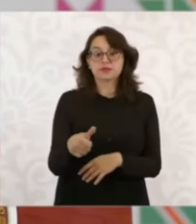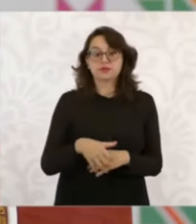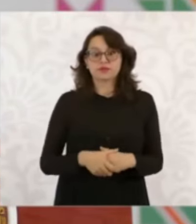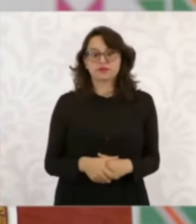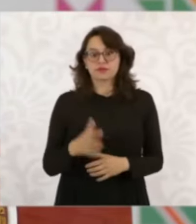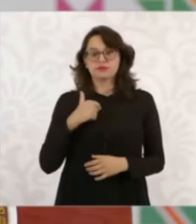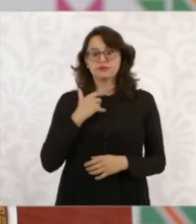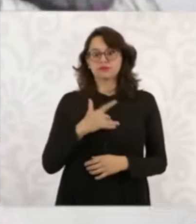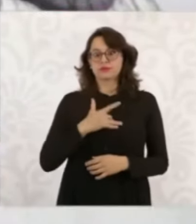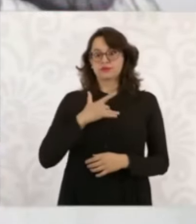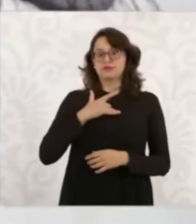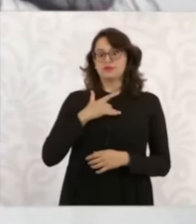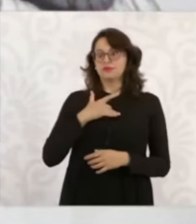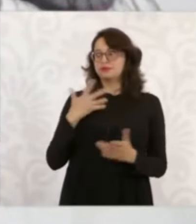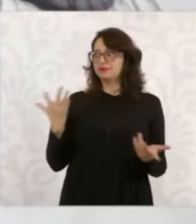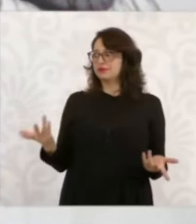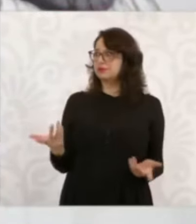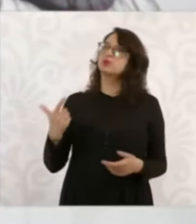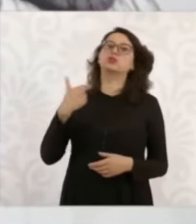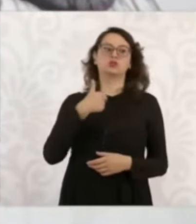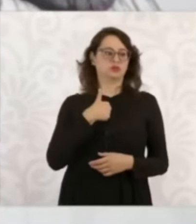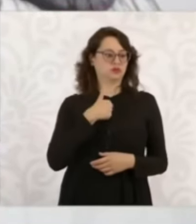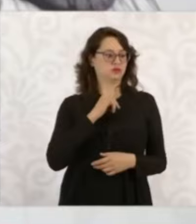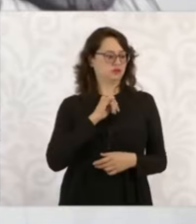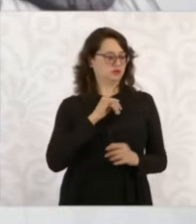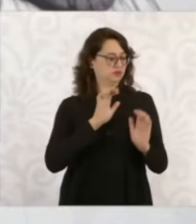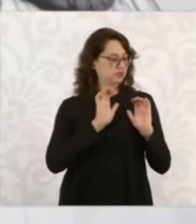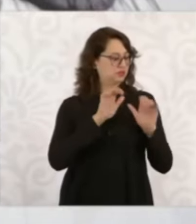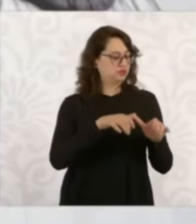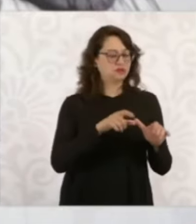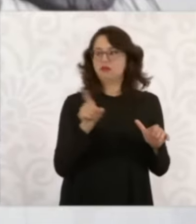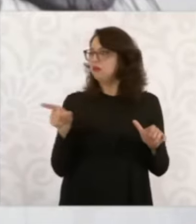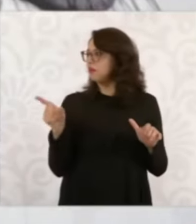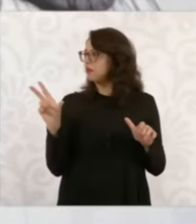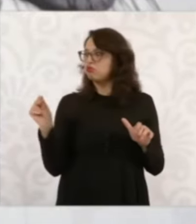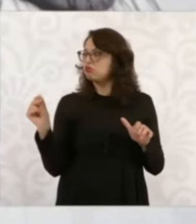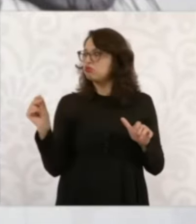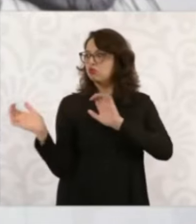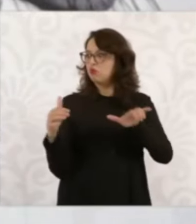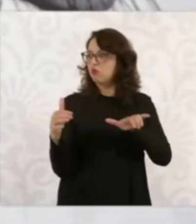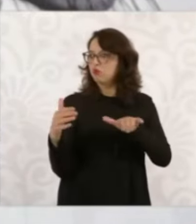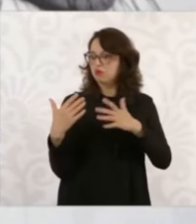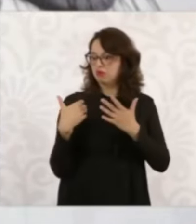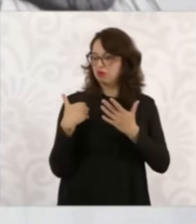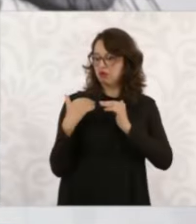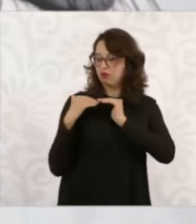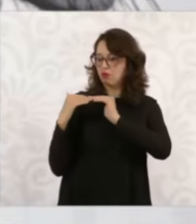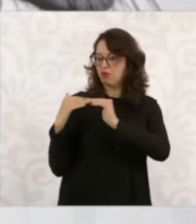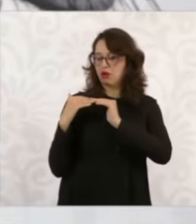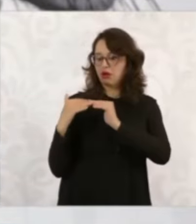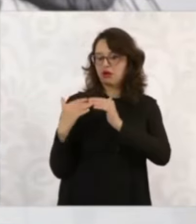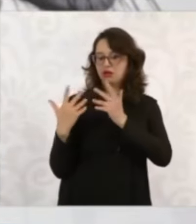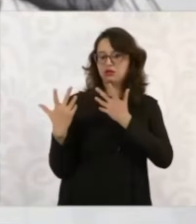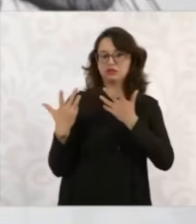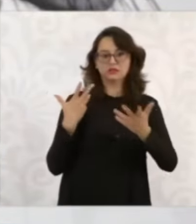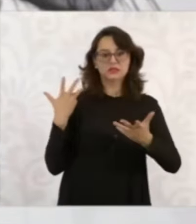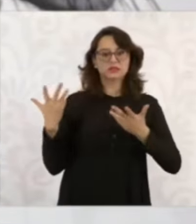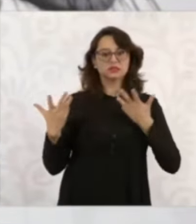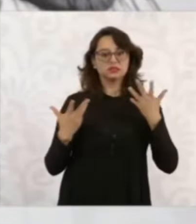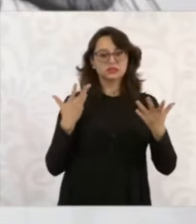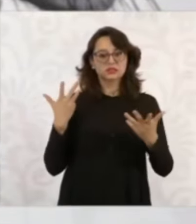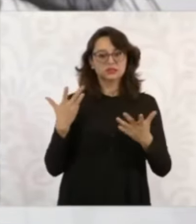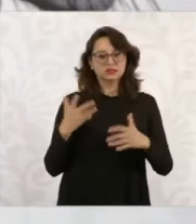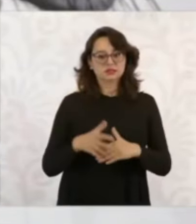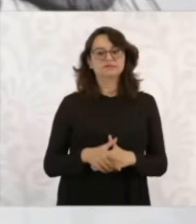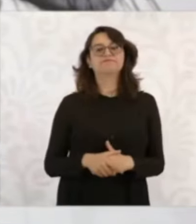parecía muy injusto que por qué había entrado yo si otros jóvenes de mi edad pues no habían participado. Y de